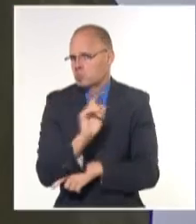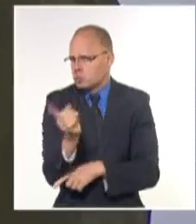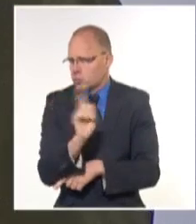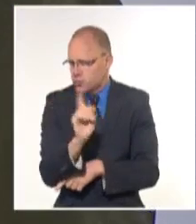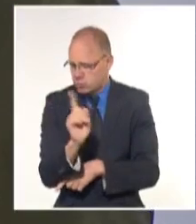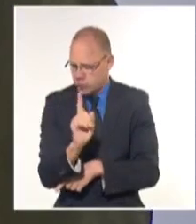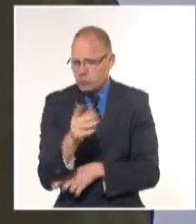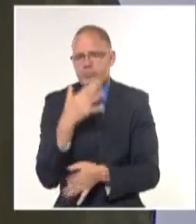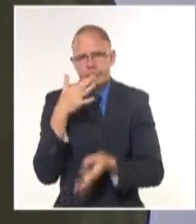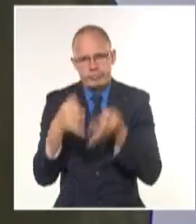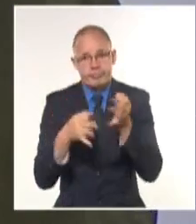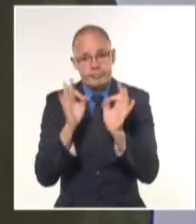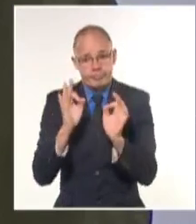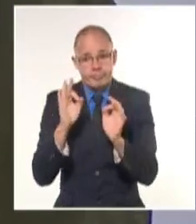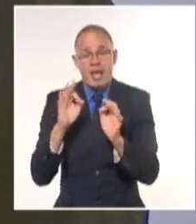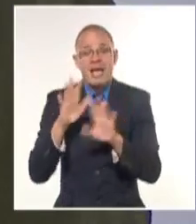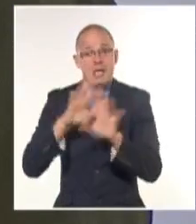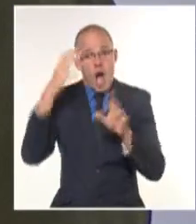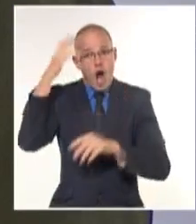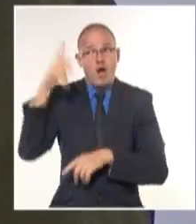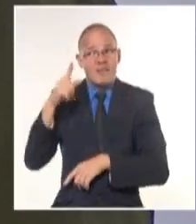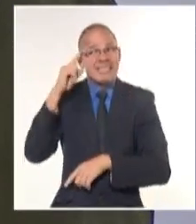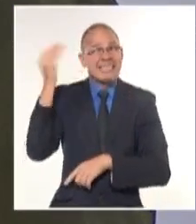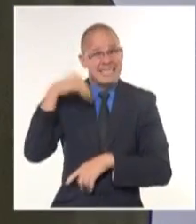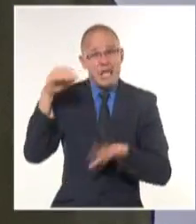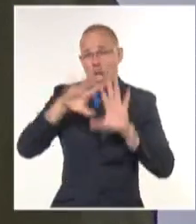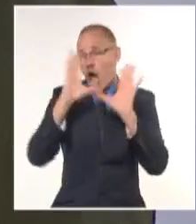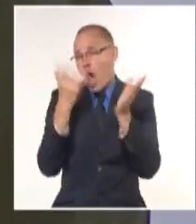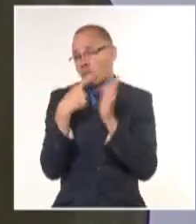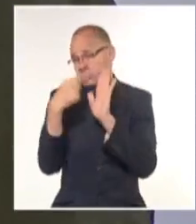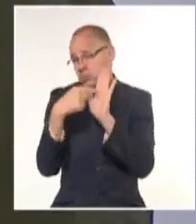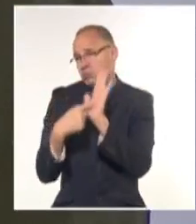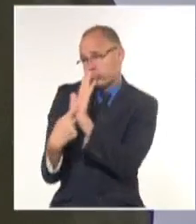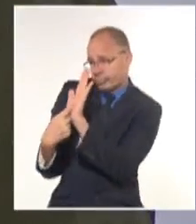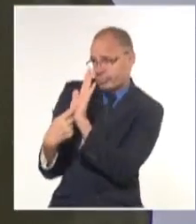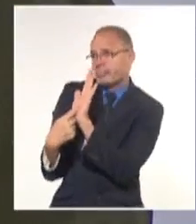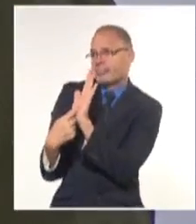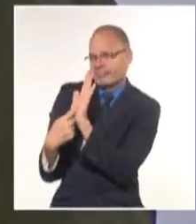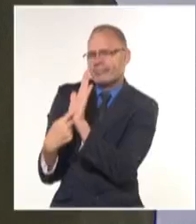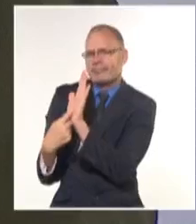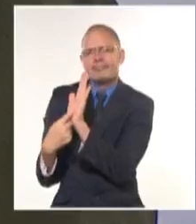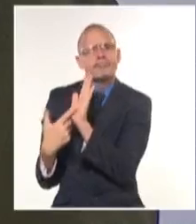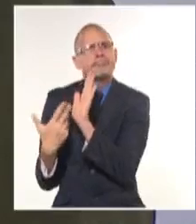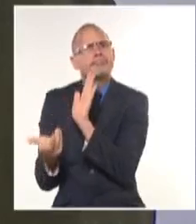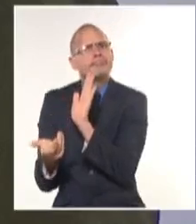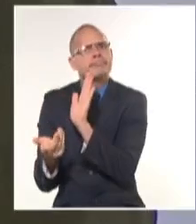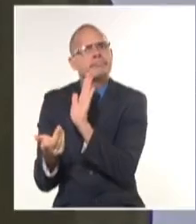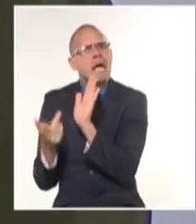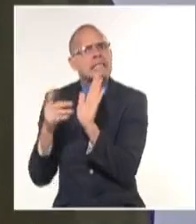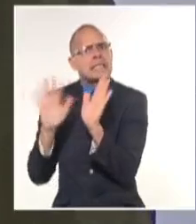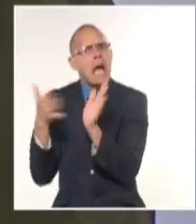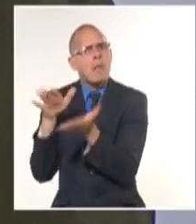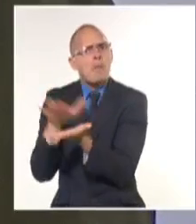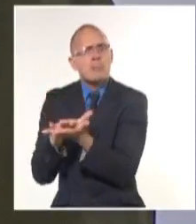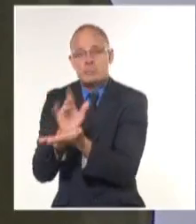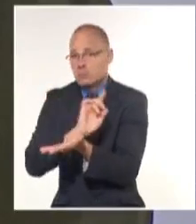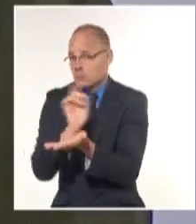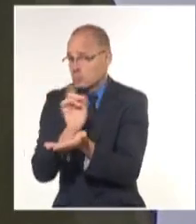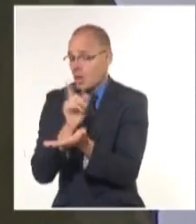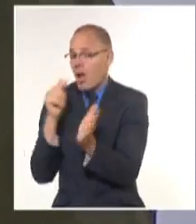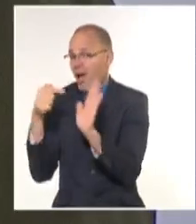precisamente, bueno, la dirección del país conoce y está al tanto de los hechos, sino que de ahí ha posibilitado la toma de decisiones,